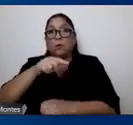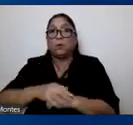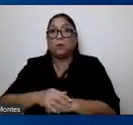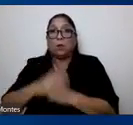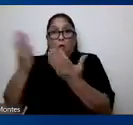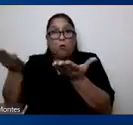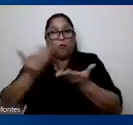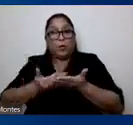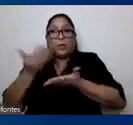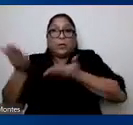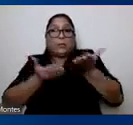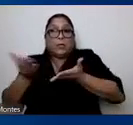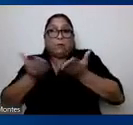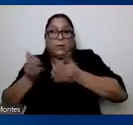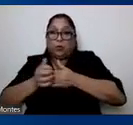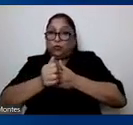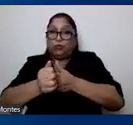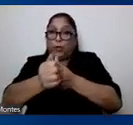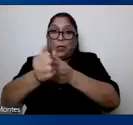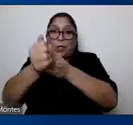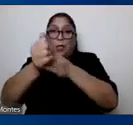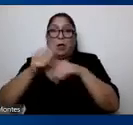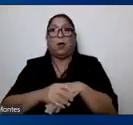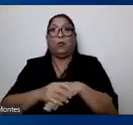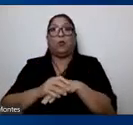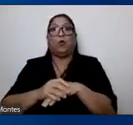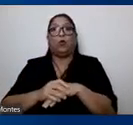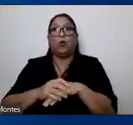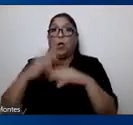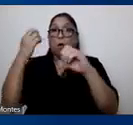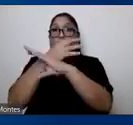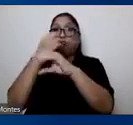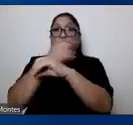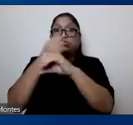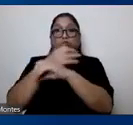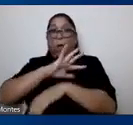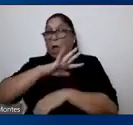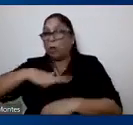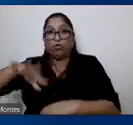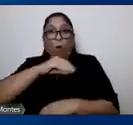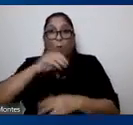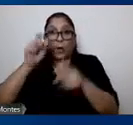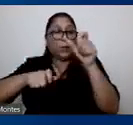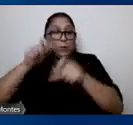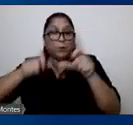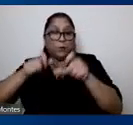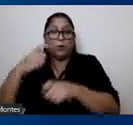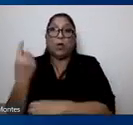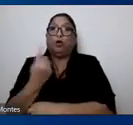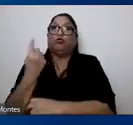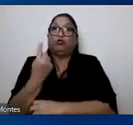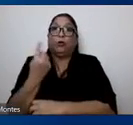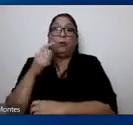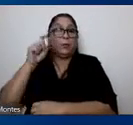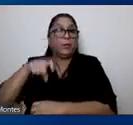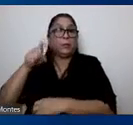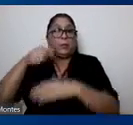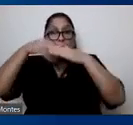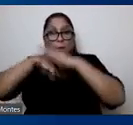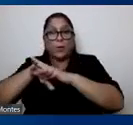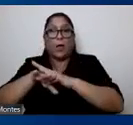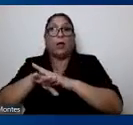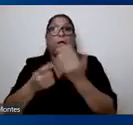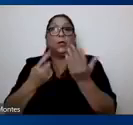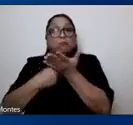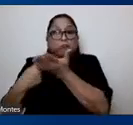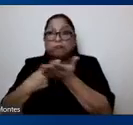ofrece servicios de enviados virtuales gratuitos a toda la ciudadanía. Solamente es entrar en coordinación con